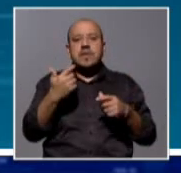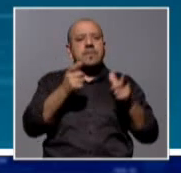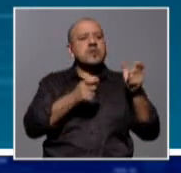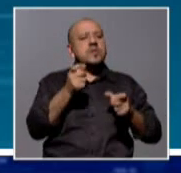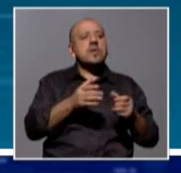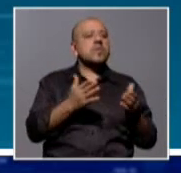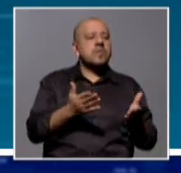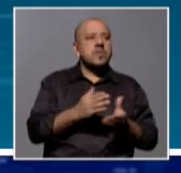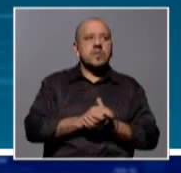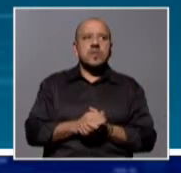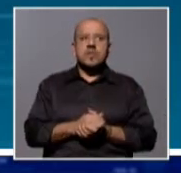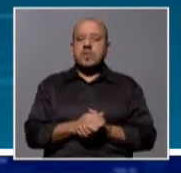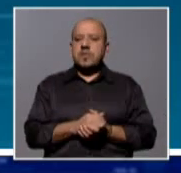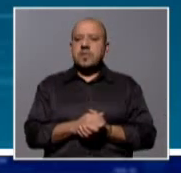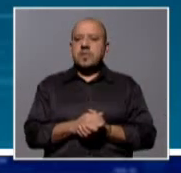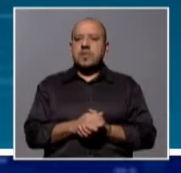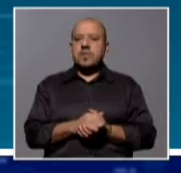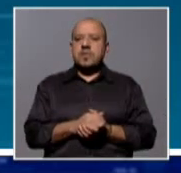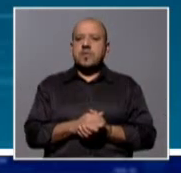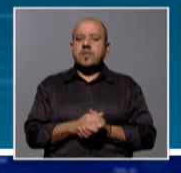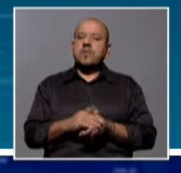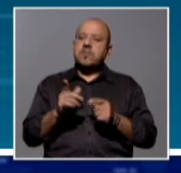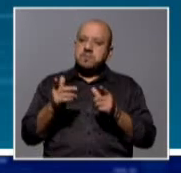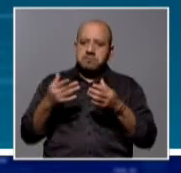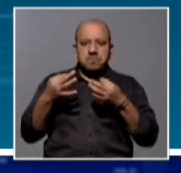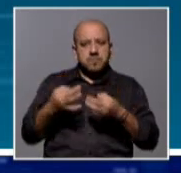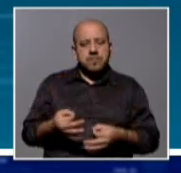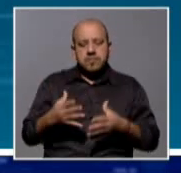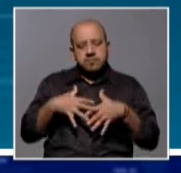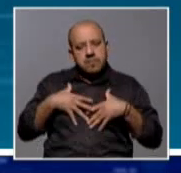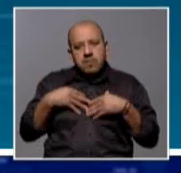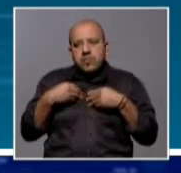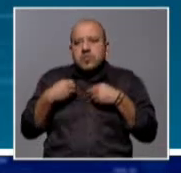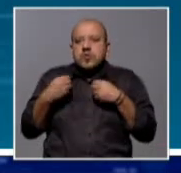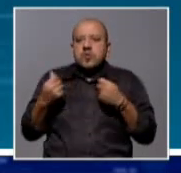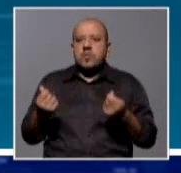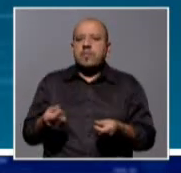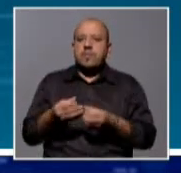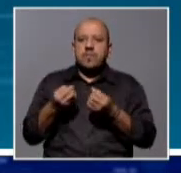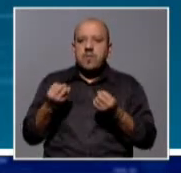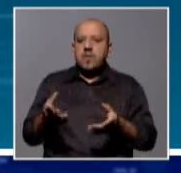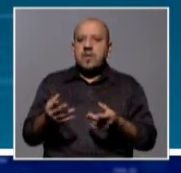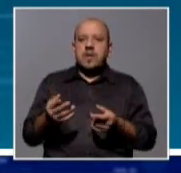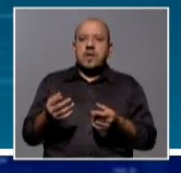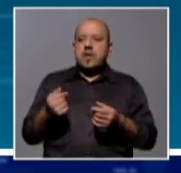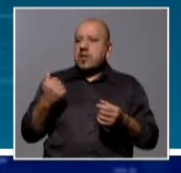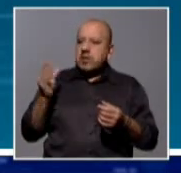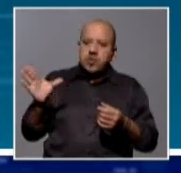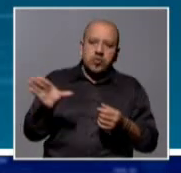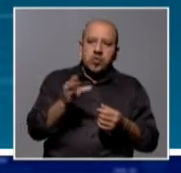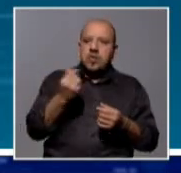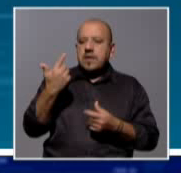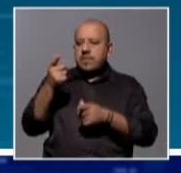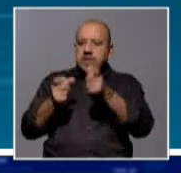Fue sumamente emotivo, primero porque todas las personas que estaban